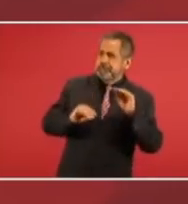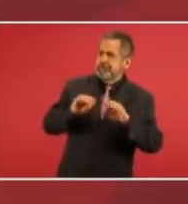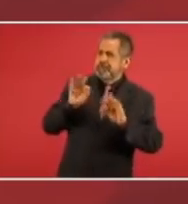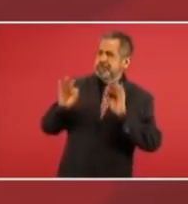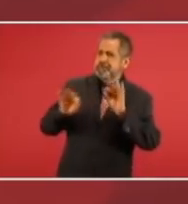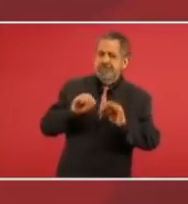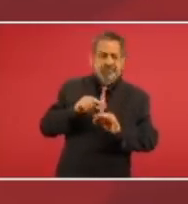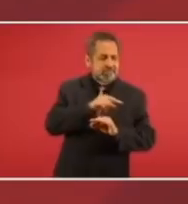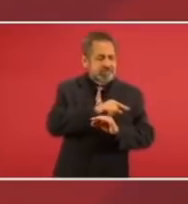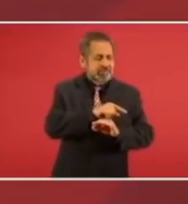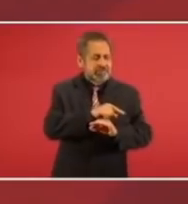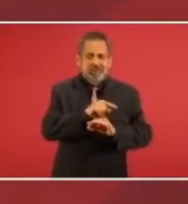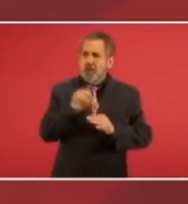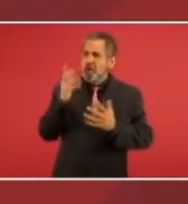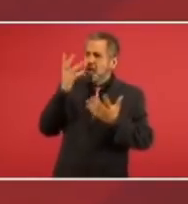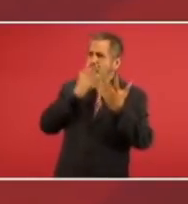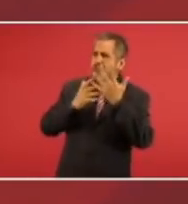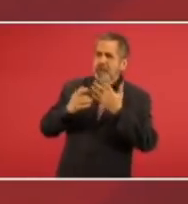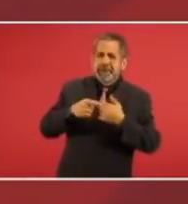confunden